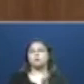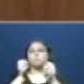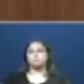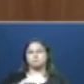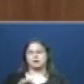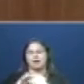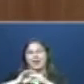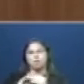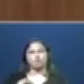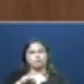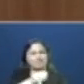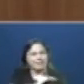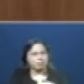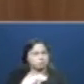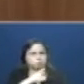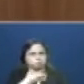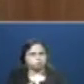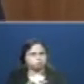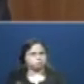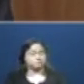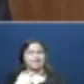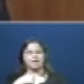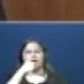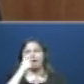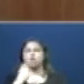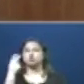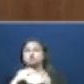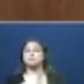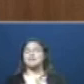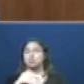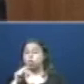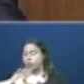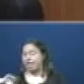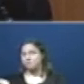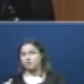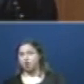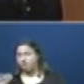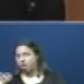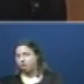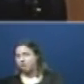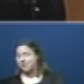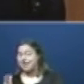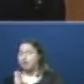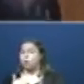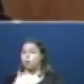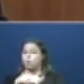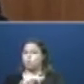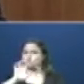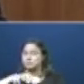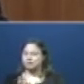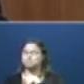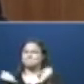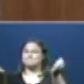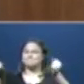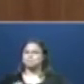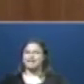financiación incondicionada a finales de 2012 la junta suscribió con la con la federación Regional